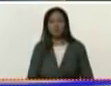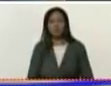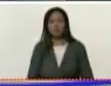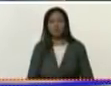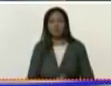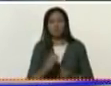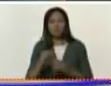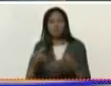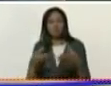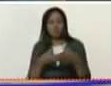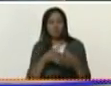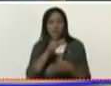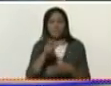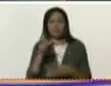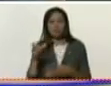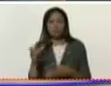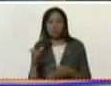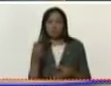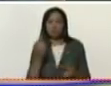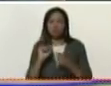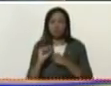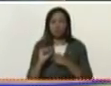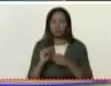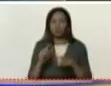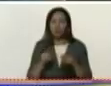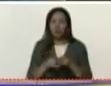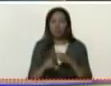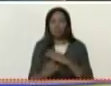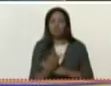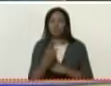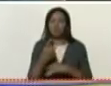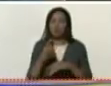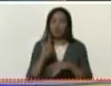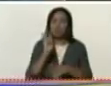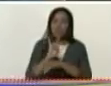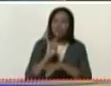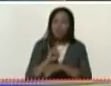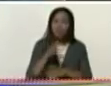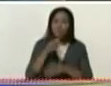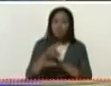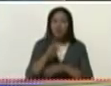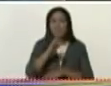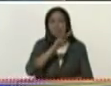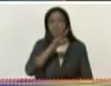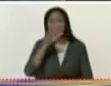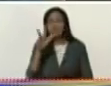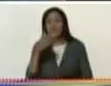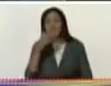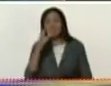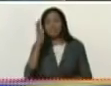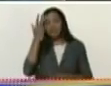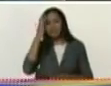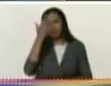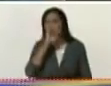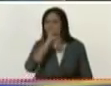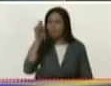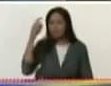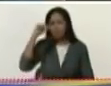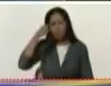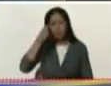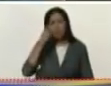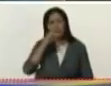Parte de este personal de desertores y traidores salieron el 23 de febrero, ¿se acuerdan del 23 de